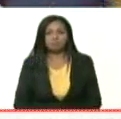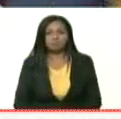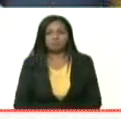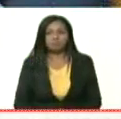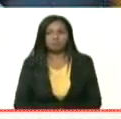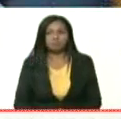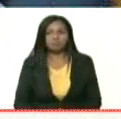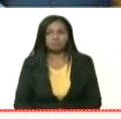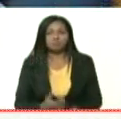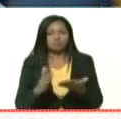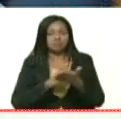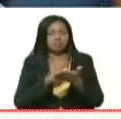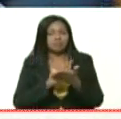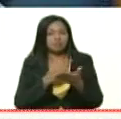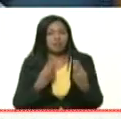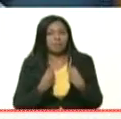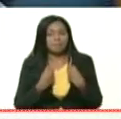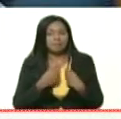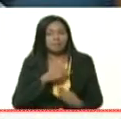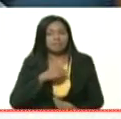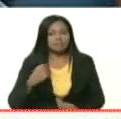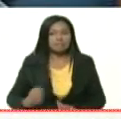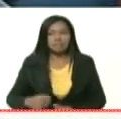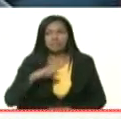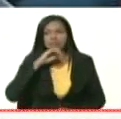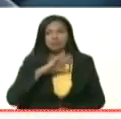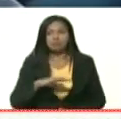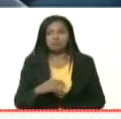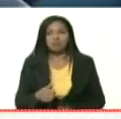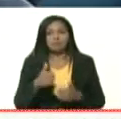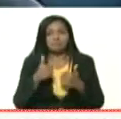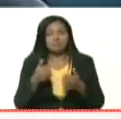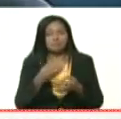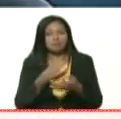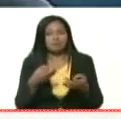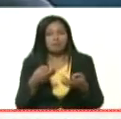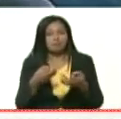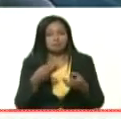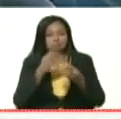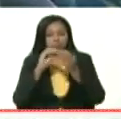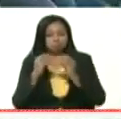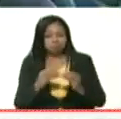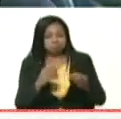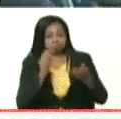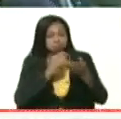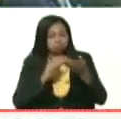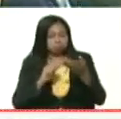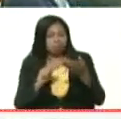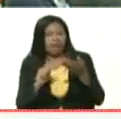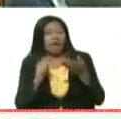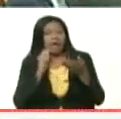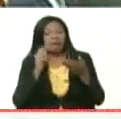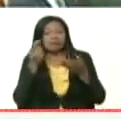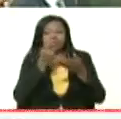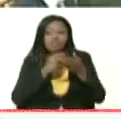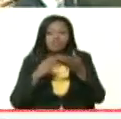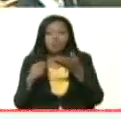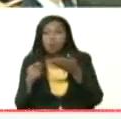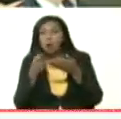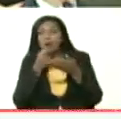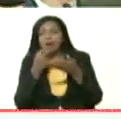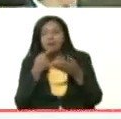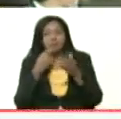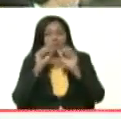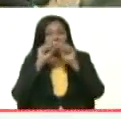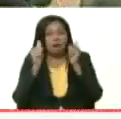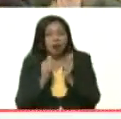Y el libro era sobre la vida de China, la historia de China, muy bien ilustrado, con dibujos, obras de